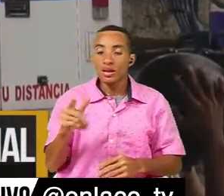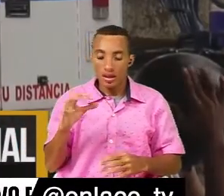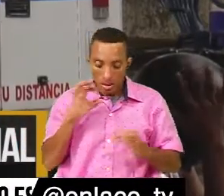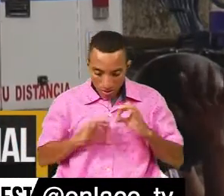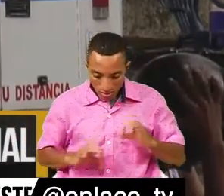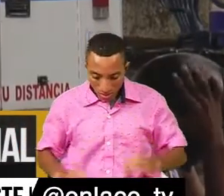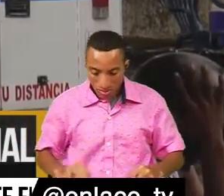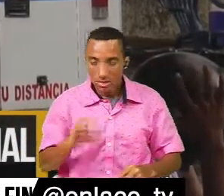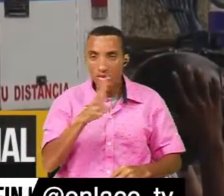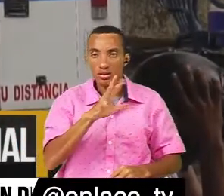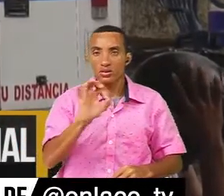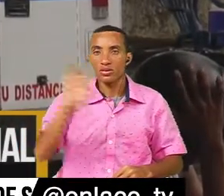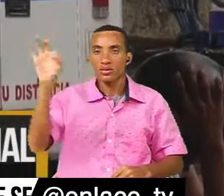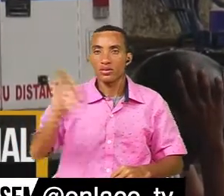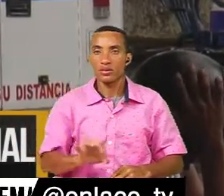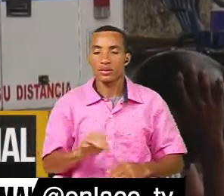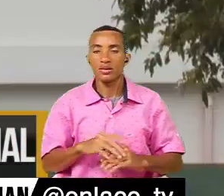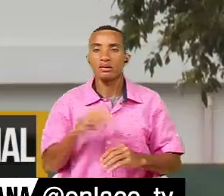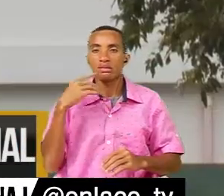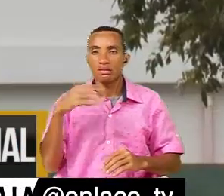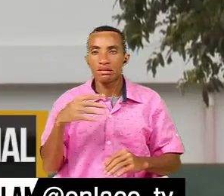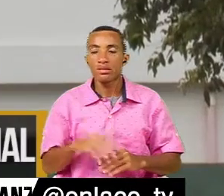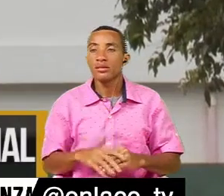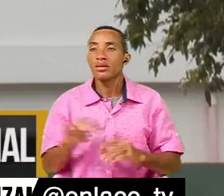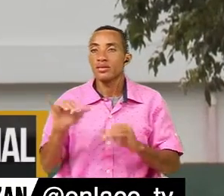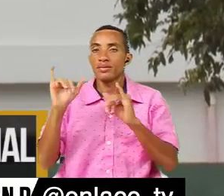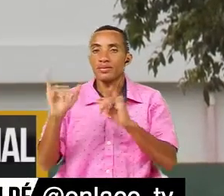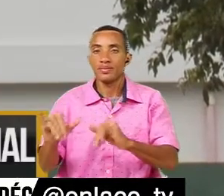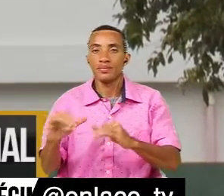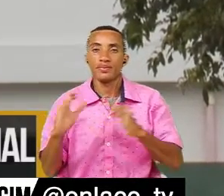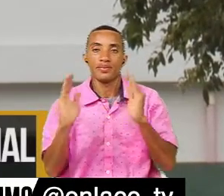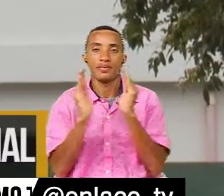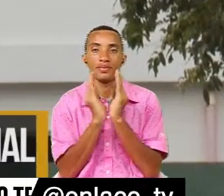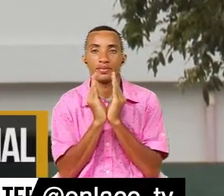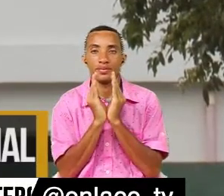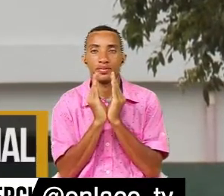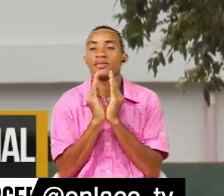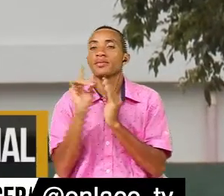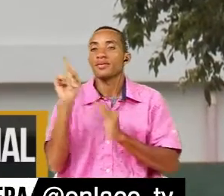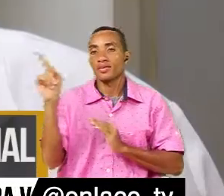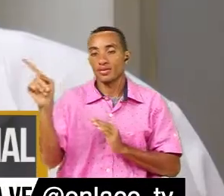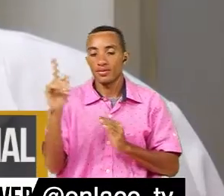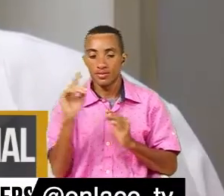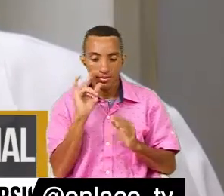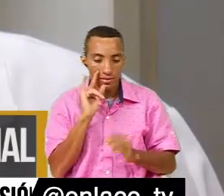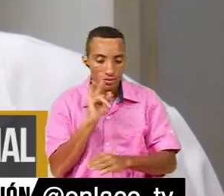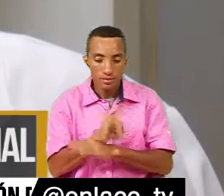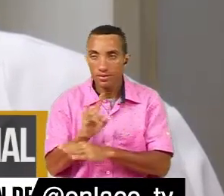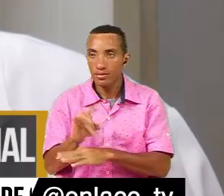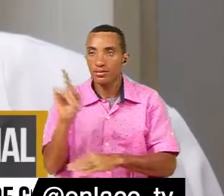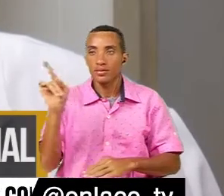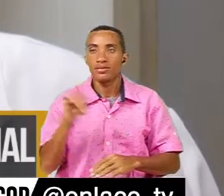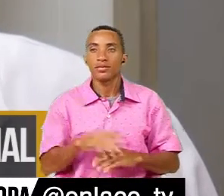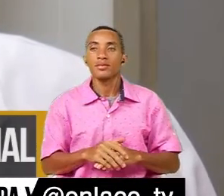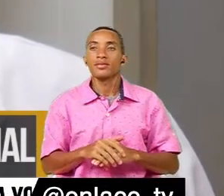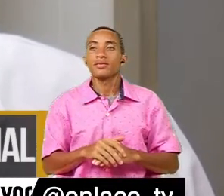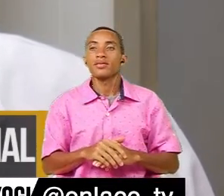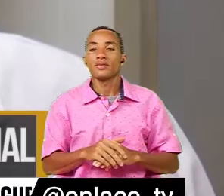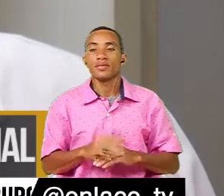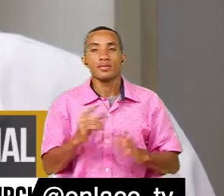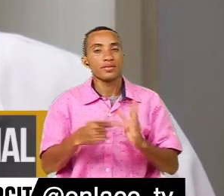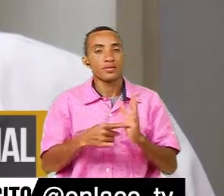cuerpo, fue remitida a un nivel superior de salud y dejada bajo la custodia del Instituto Colombiano de Bienestar Familiar. Como contempla el protocolo, se dieron aviso